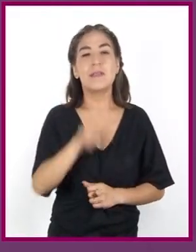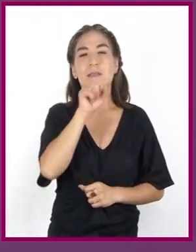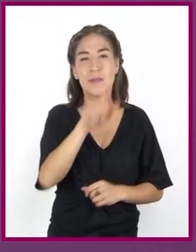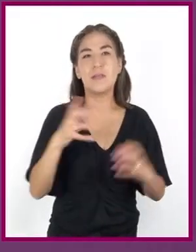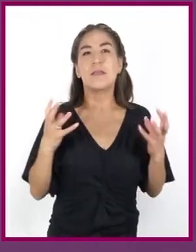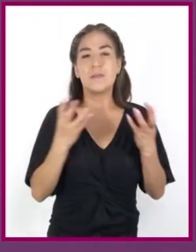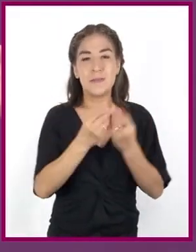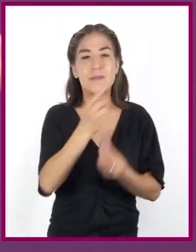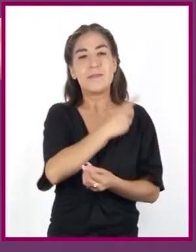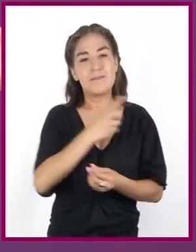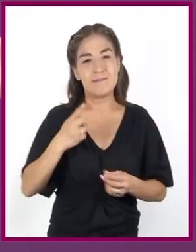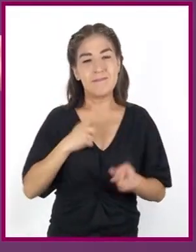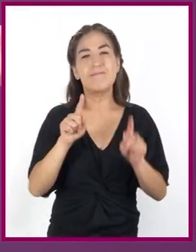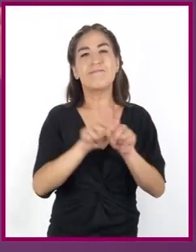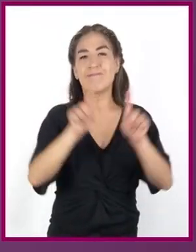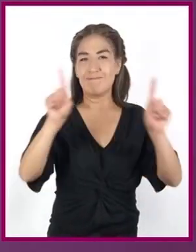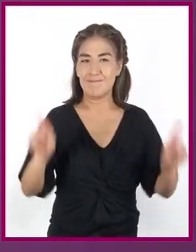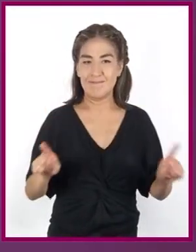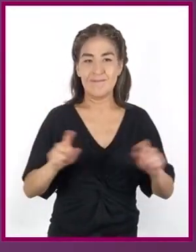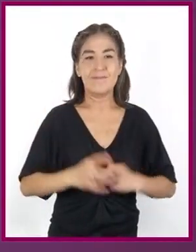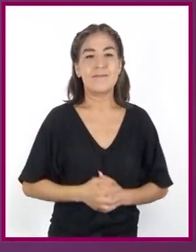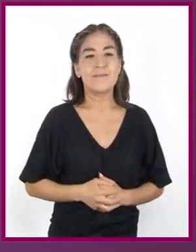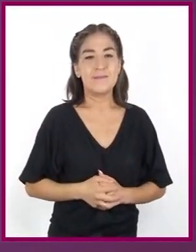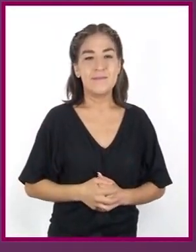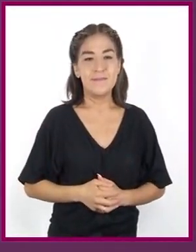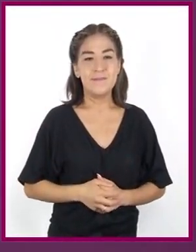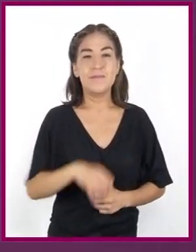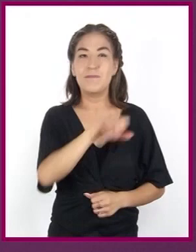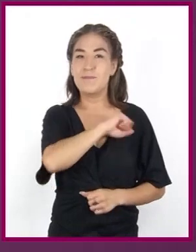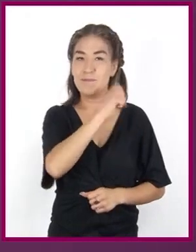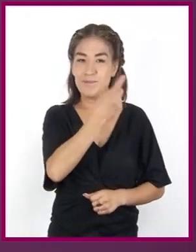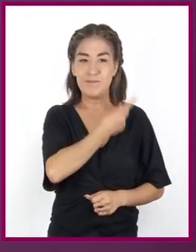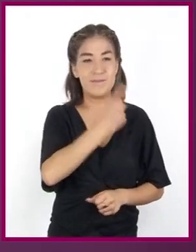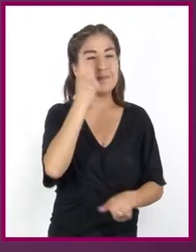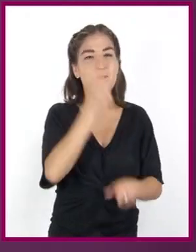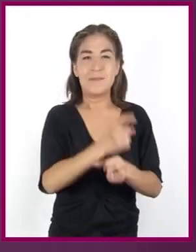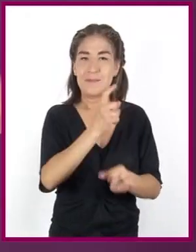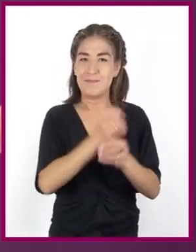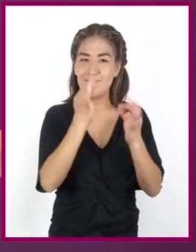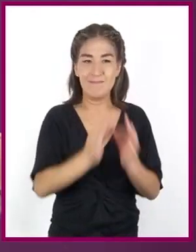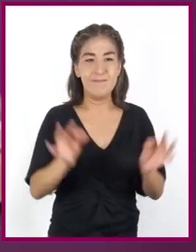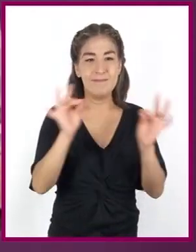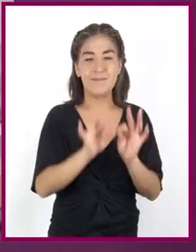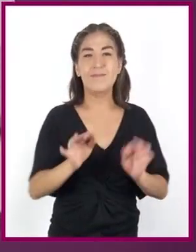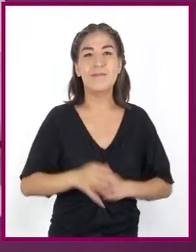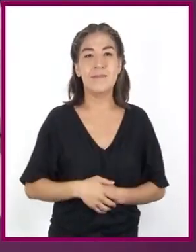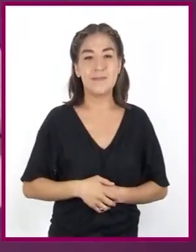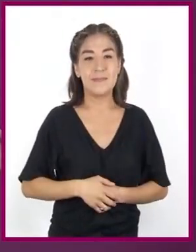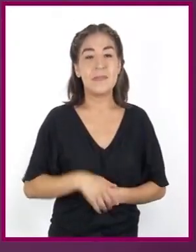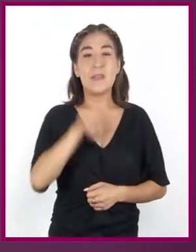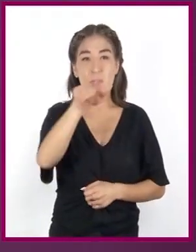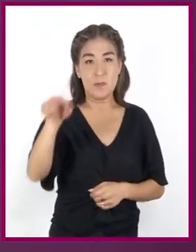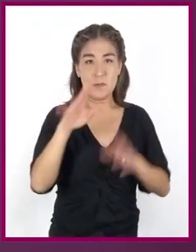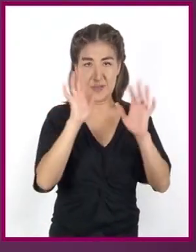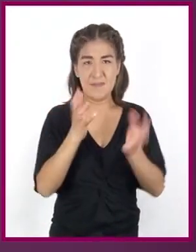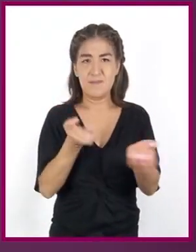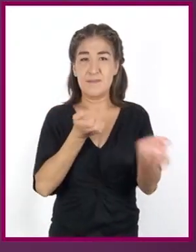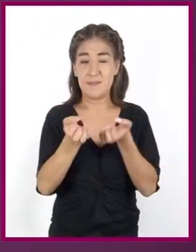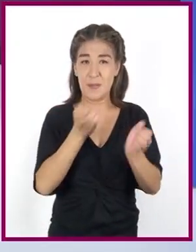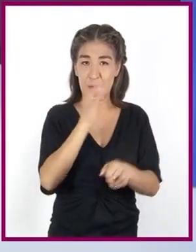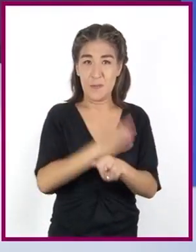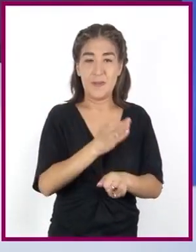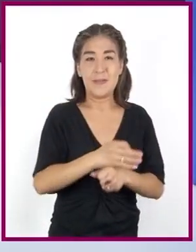juntos, guardar y pedir la sana distancia. La salud es lo primero. Además, ¿ya hicieron algo de ejercicio